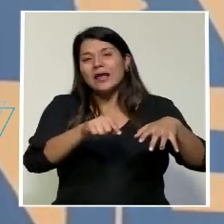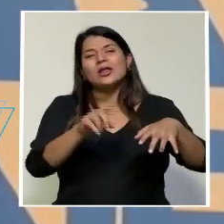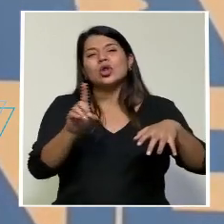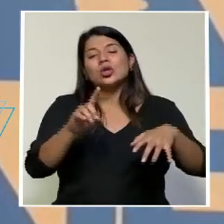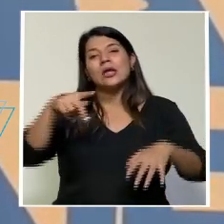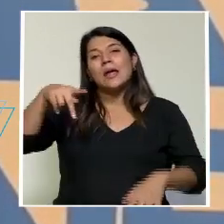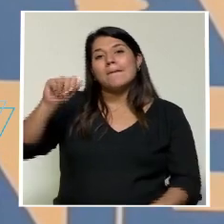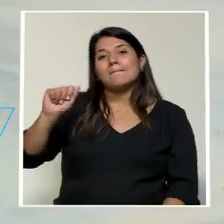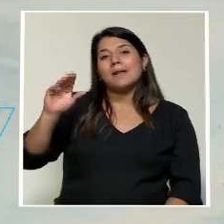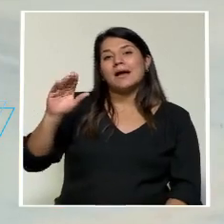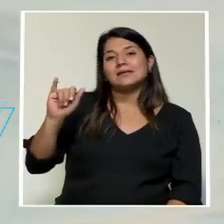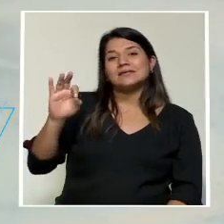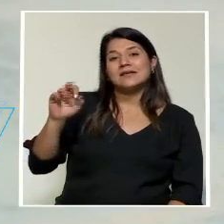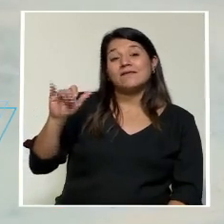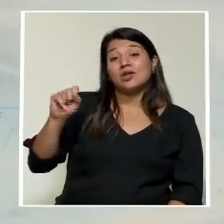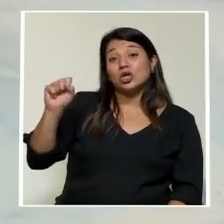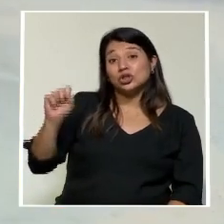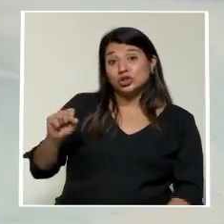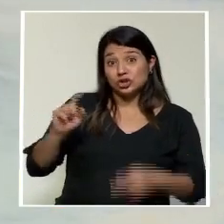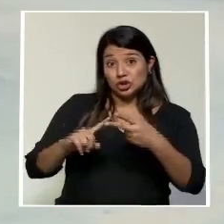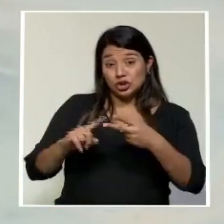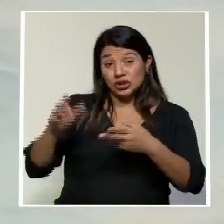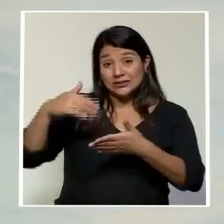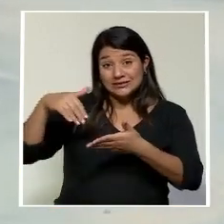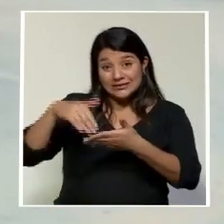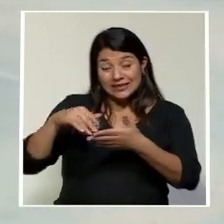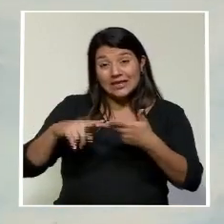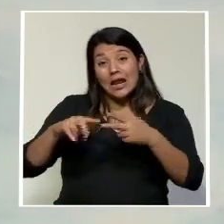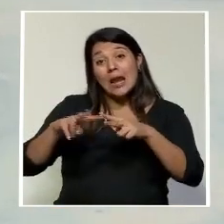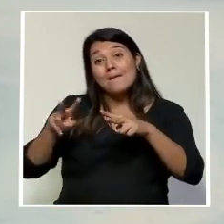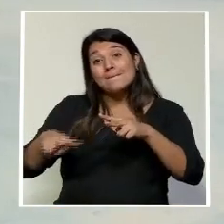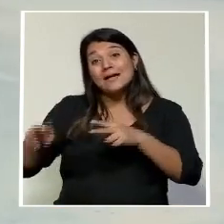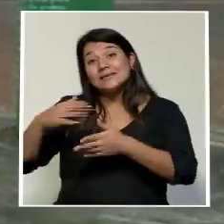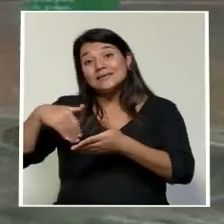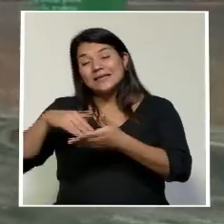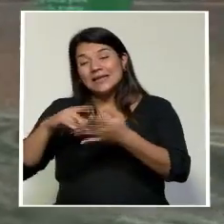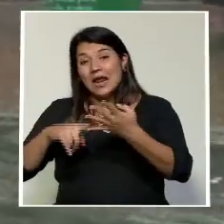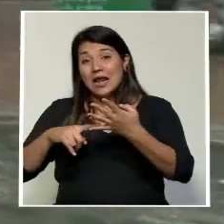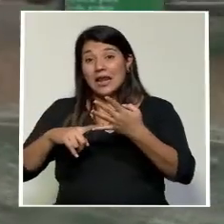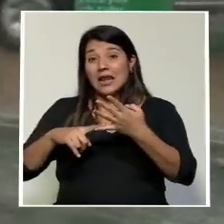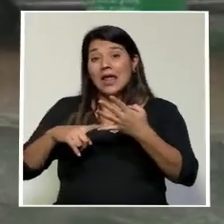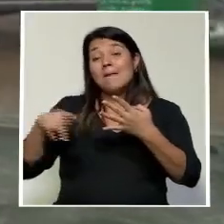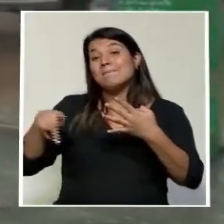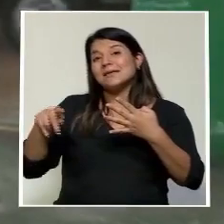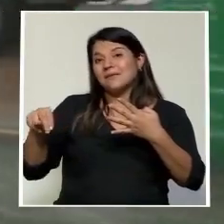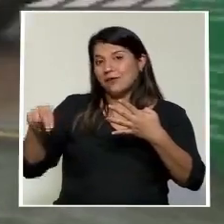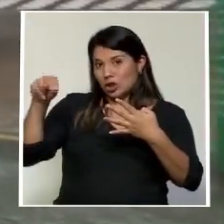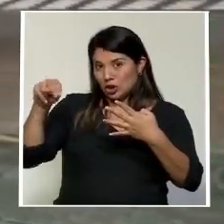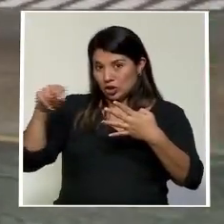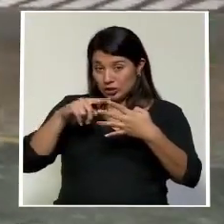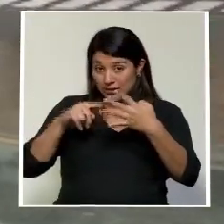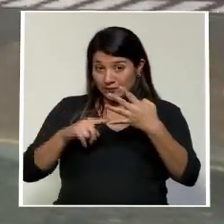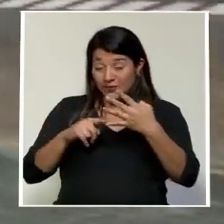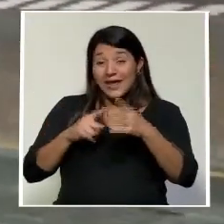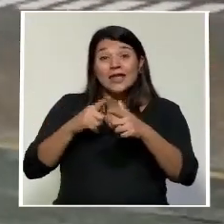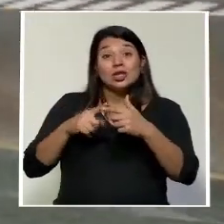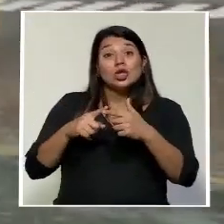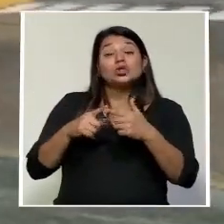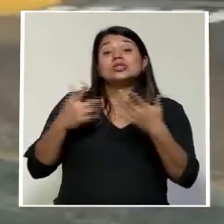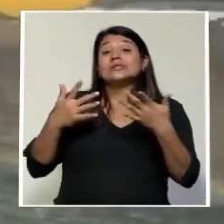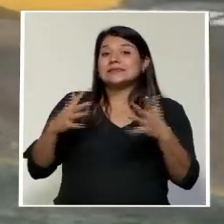Pacífico Sur, Pacífico Central, Valle Central y Pacífico Norte. Por lo cual, la CNE ya ha